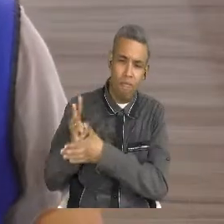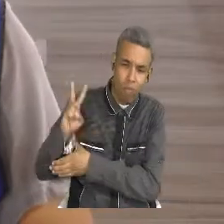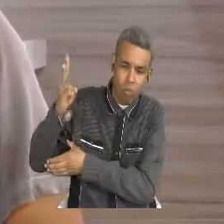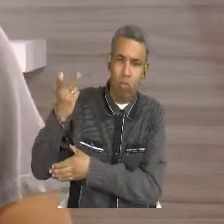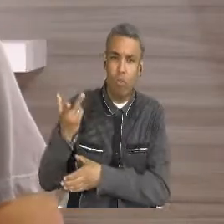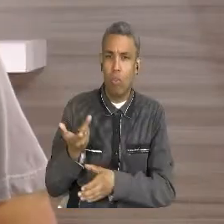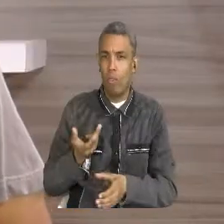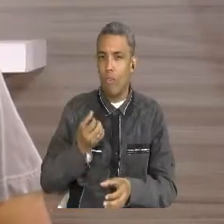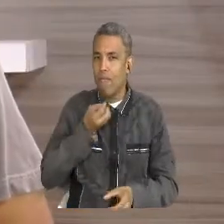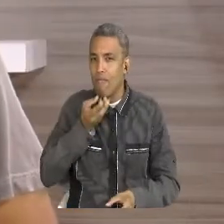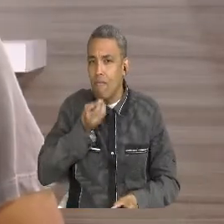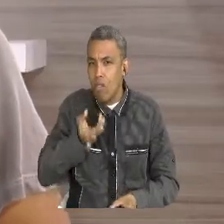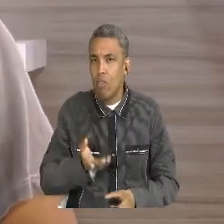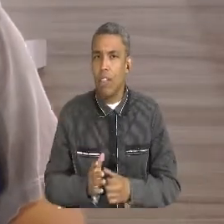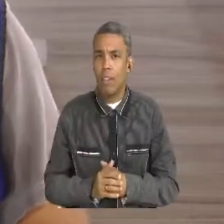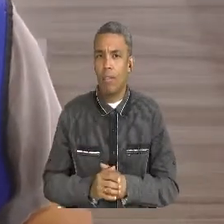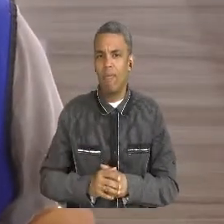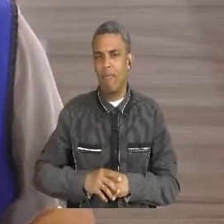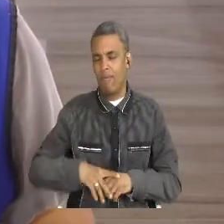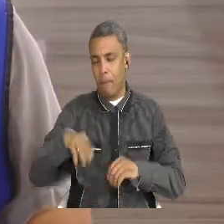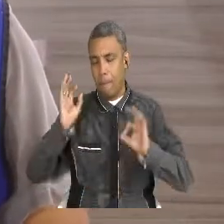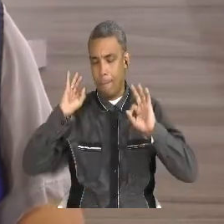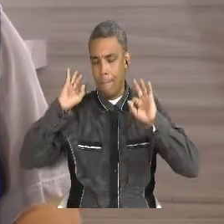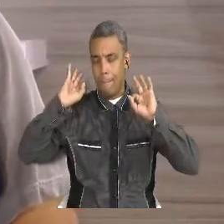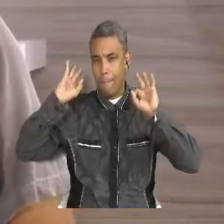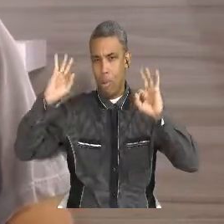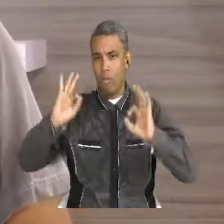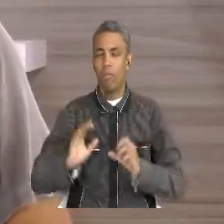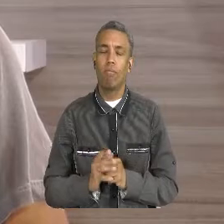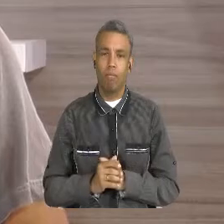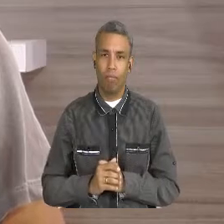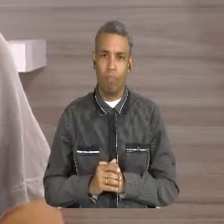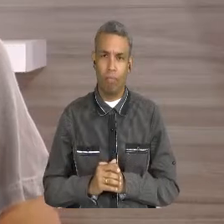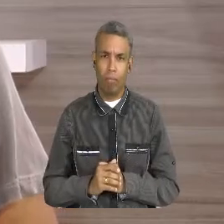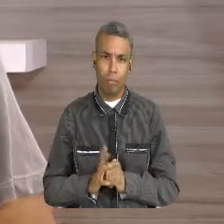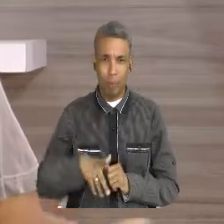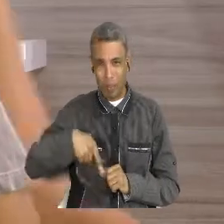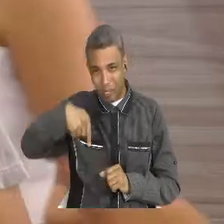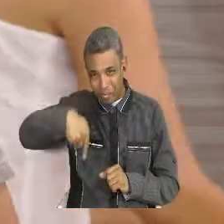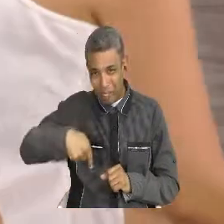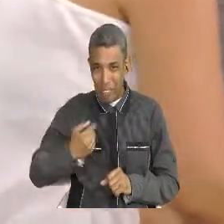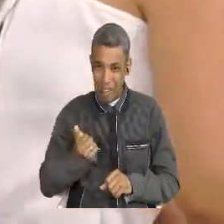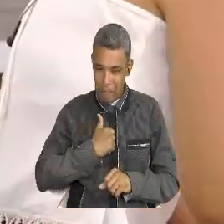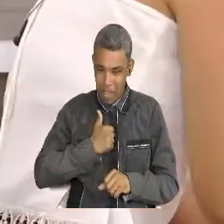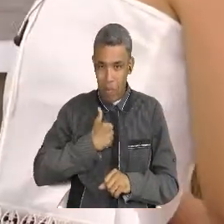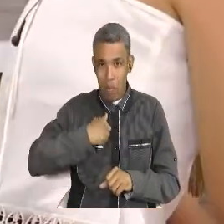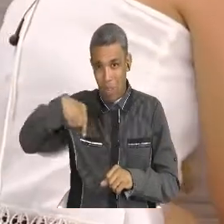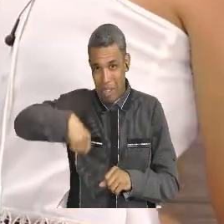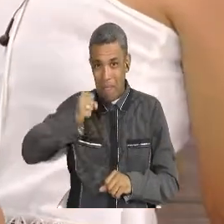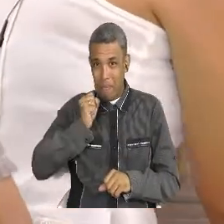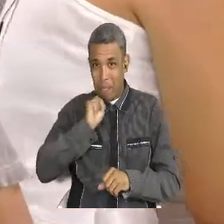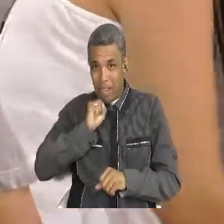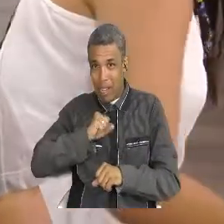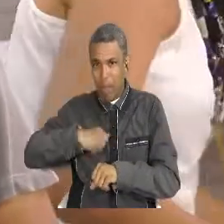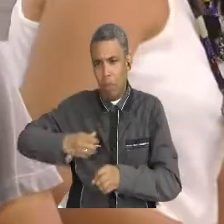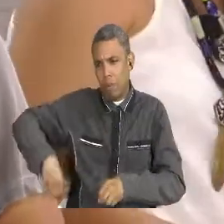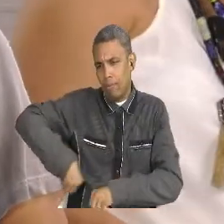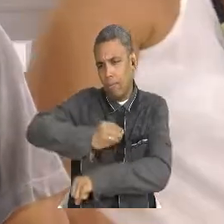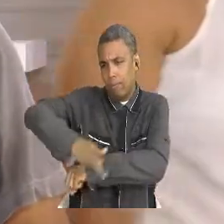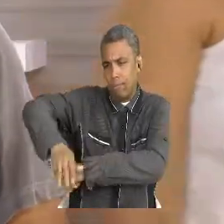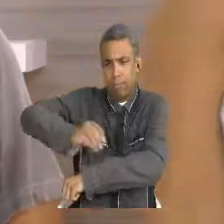criollos. Sumamente importante la diferencia de los productos criollos, la sazón, ese sabor que hacen los